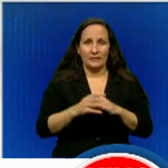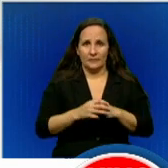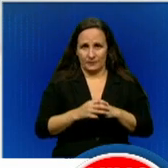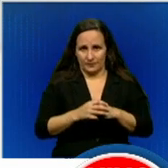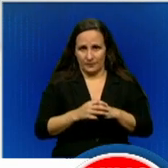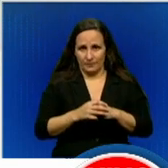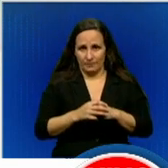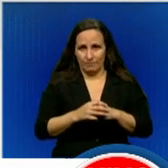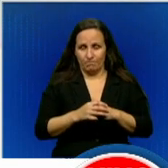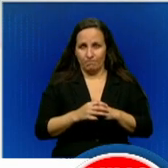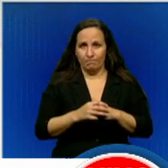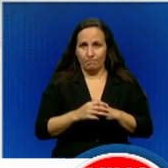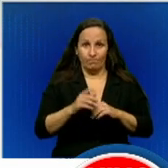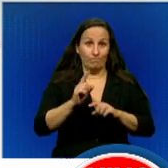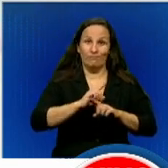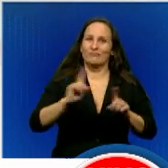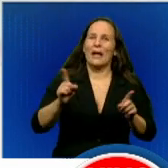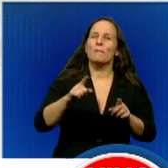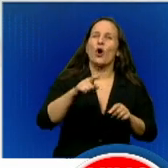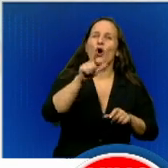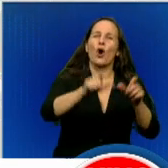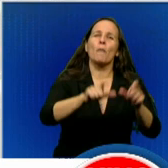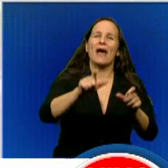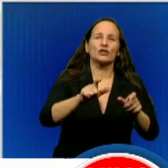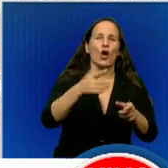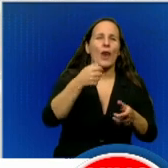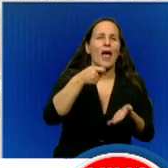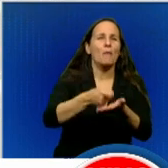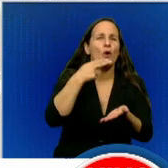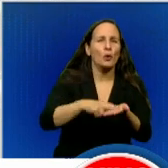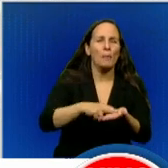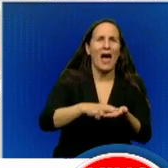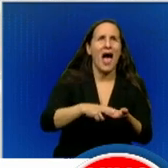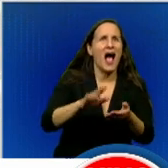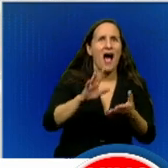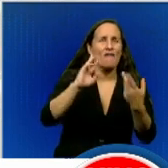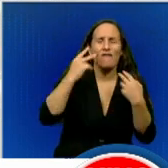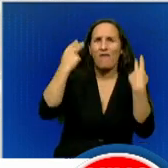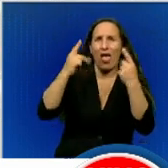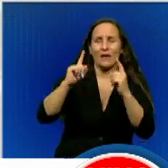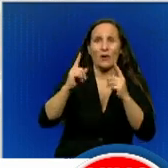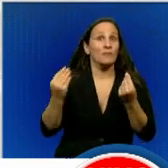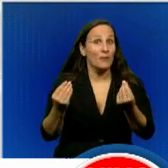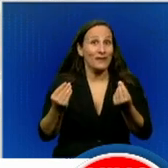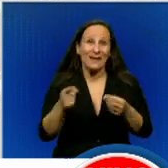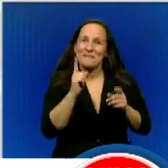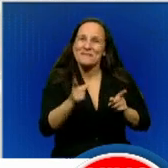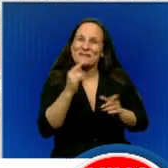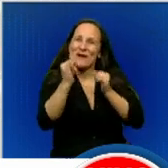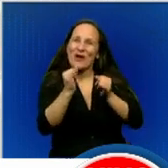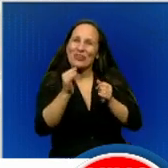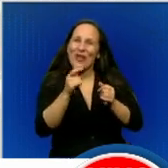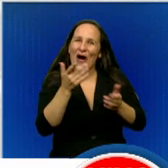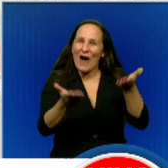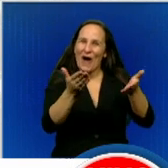ni siquiera la rebeldía de los contribuyentes la alegoría de la rana nos muestra que una de las razones por la que